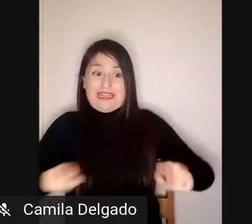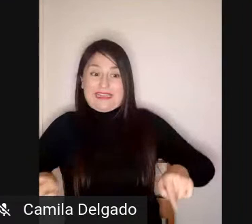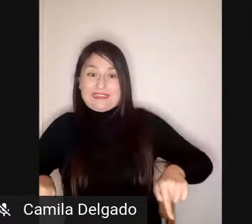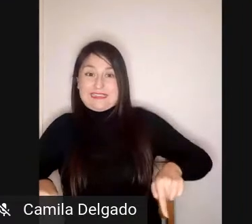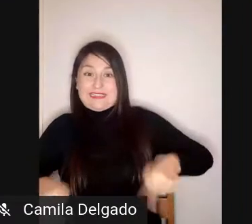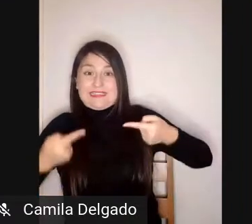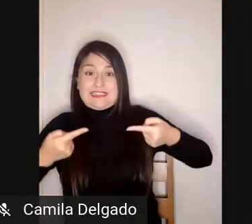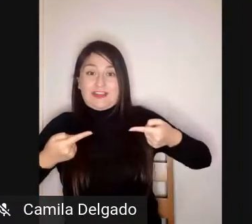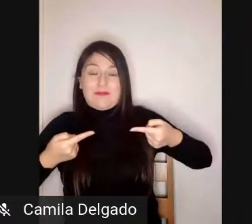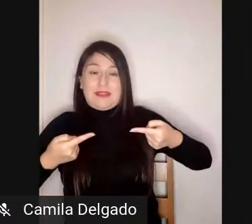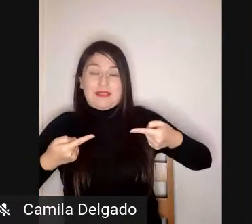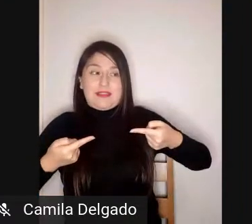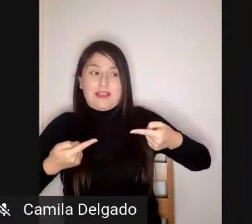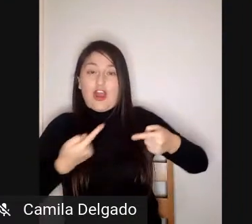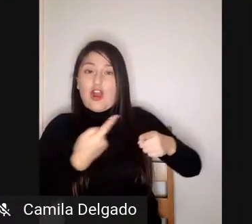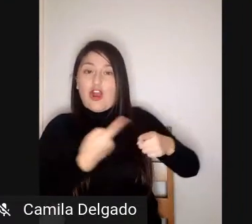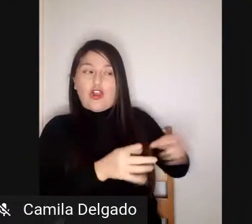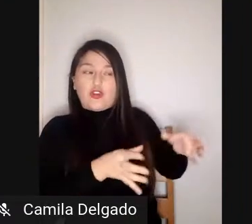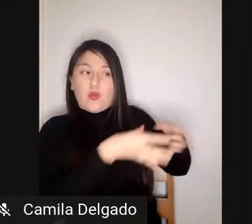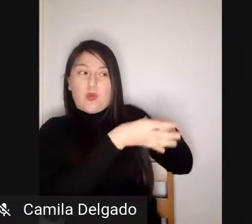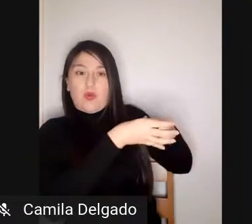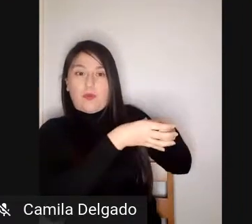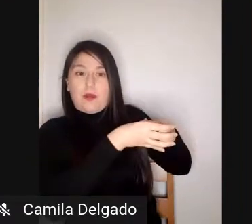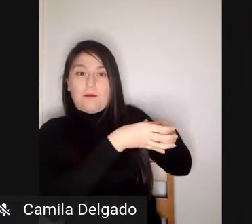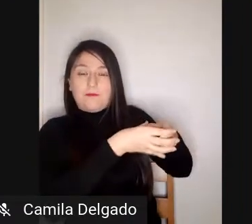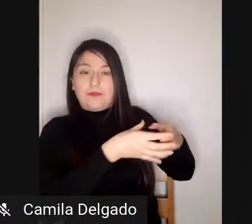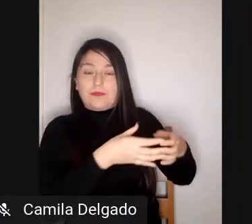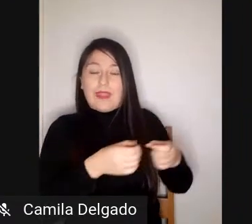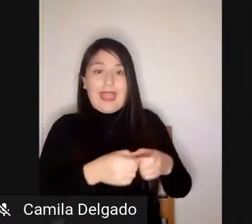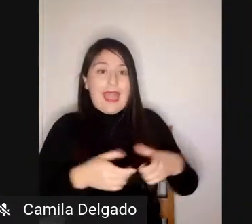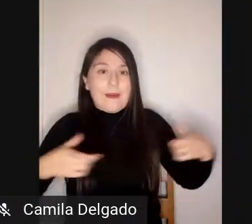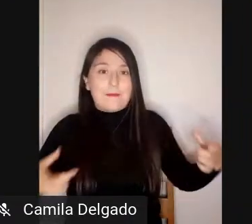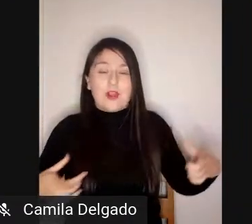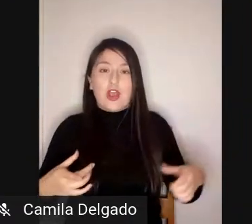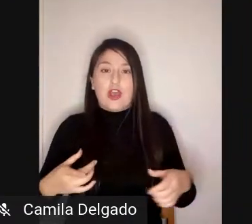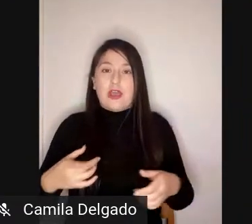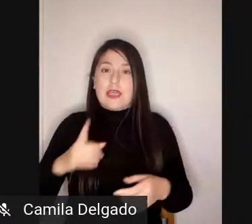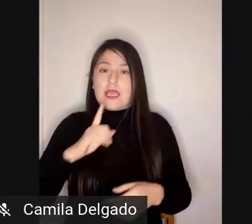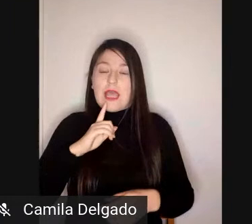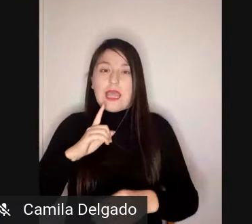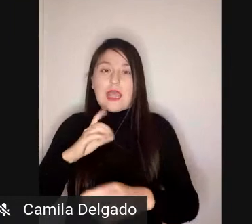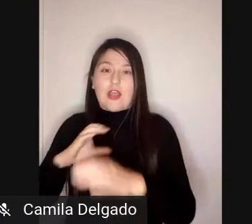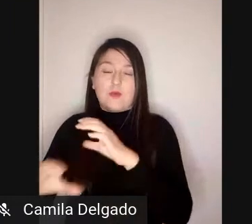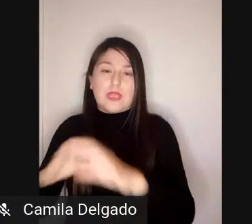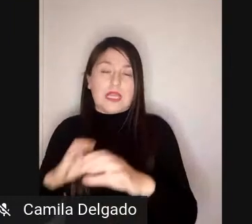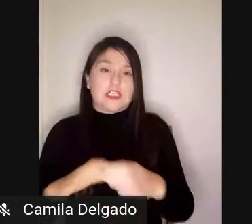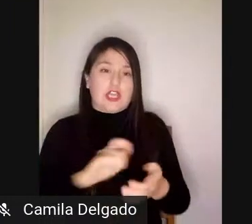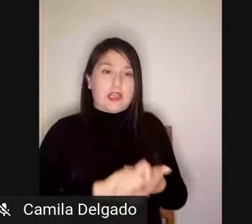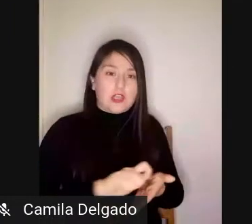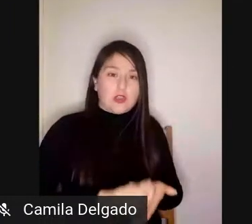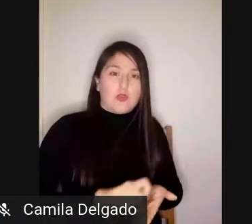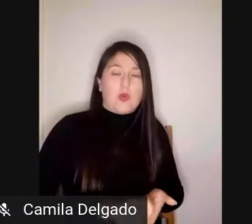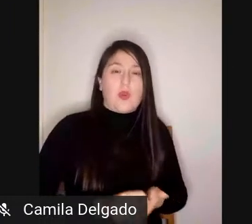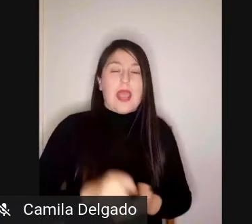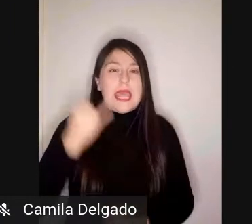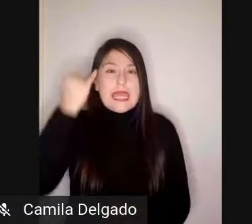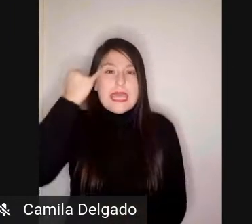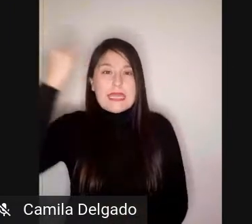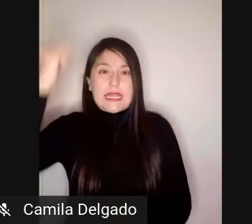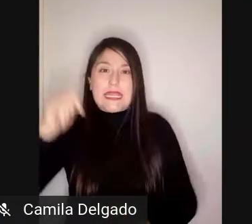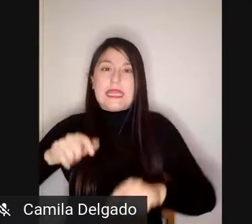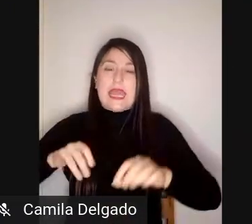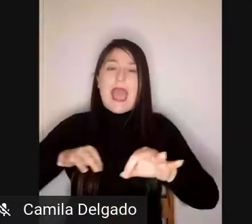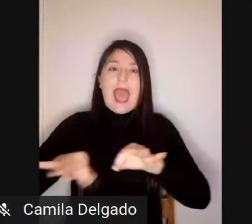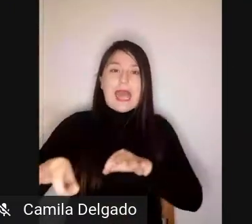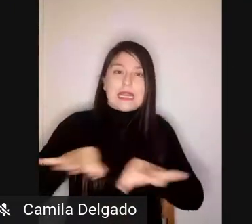amplio, ¿no? Desde las comunicaciones, desde lo que se escribe, desde la ingeniería, desde la arquitectura, para que la gente no